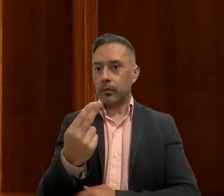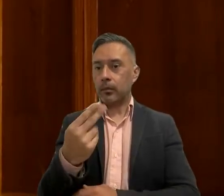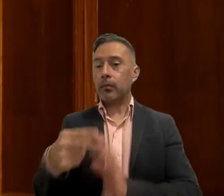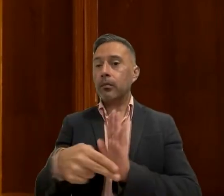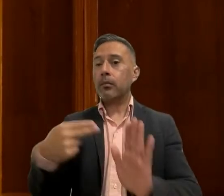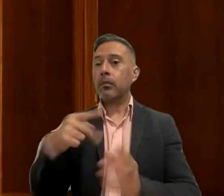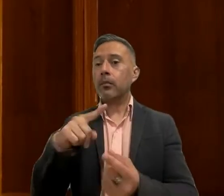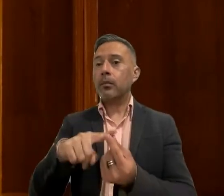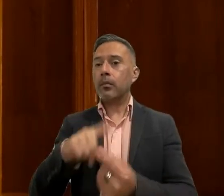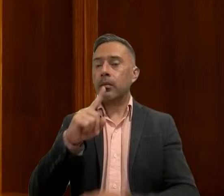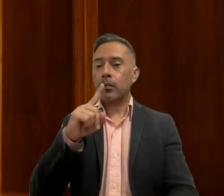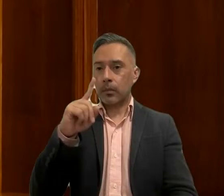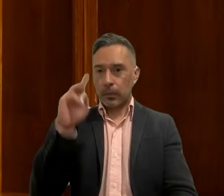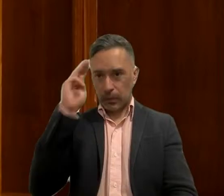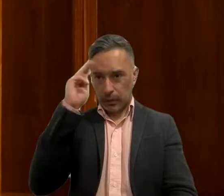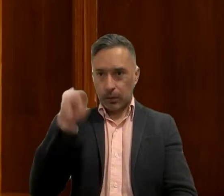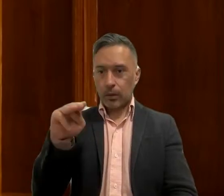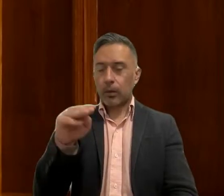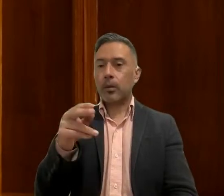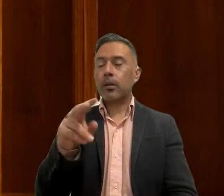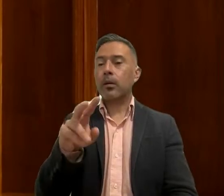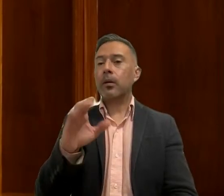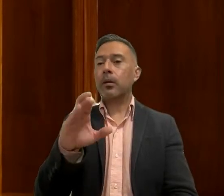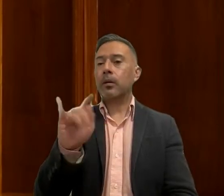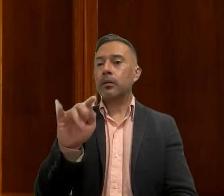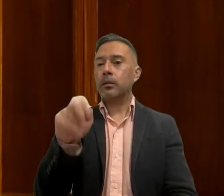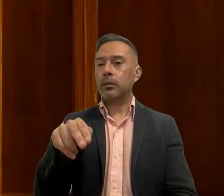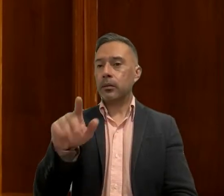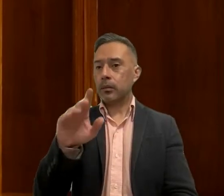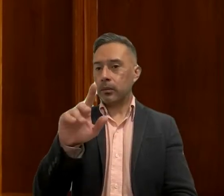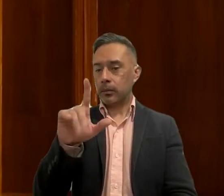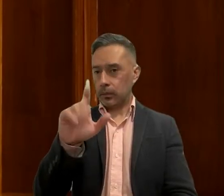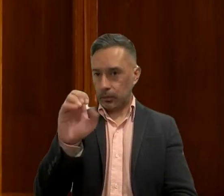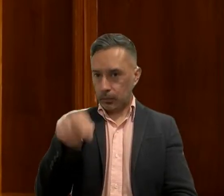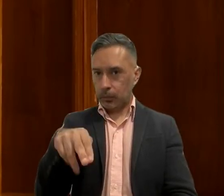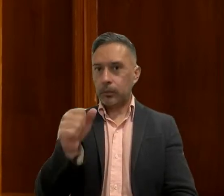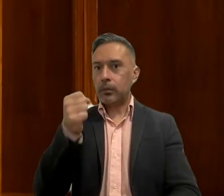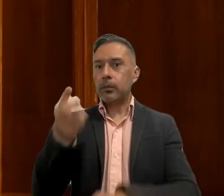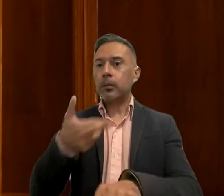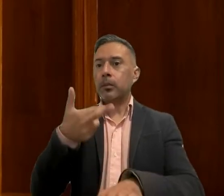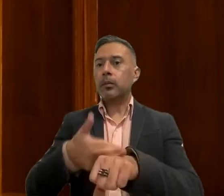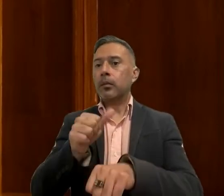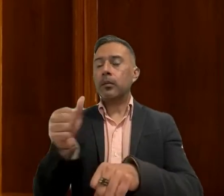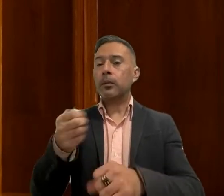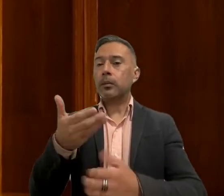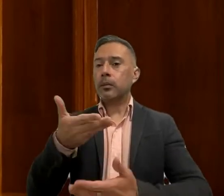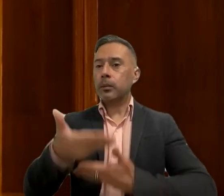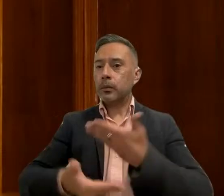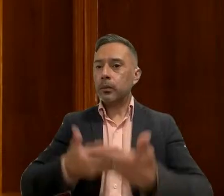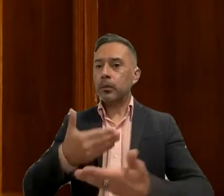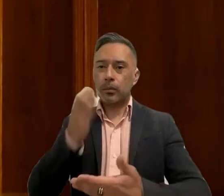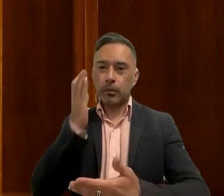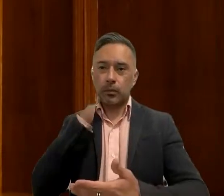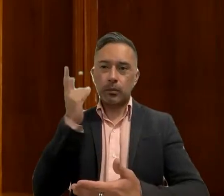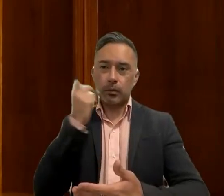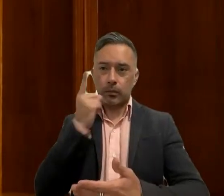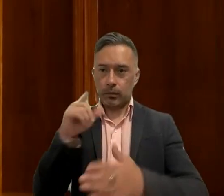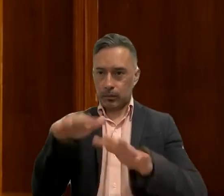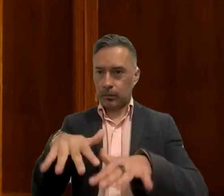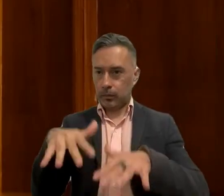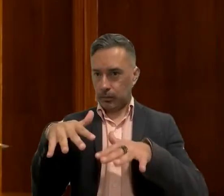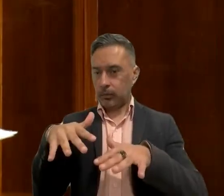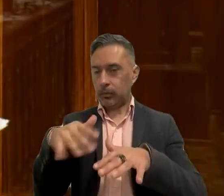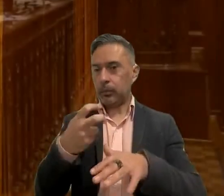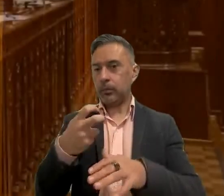maestro Hugo Cristian Rosas de León, secretario de Servicios Parlamentarios de la Cámara de Diputados. Es cuanto,